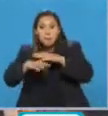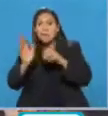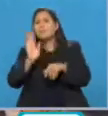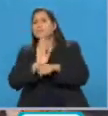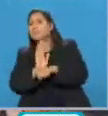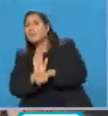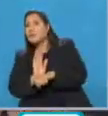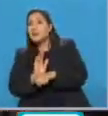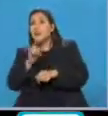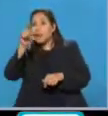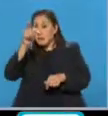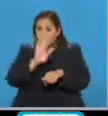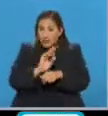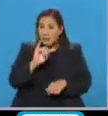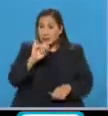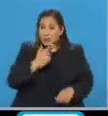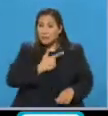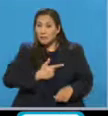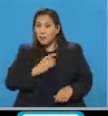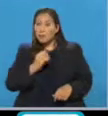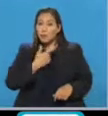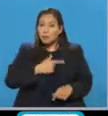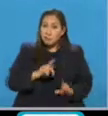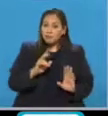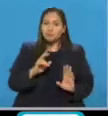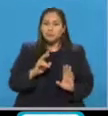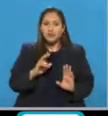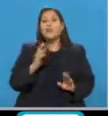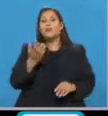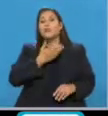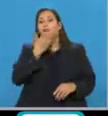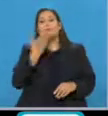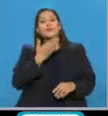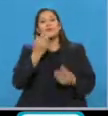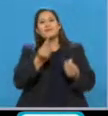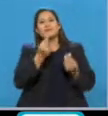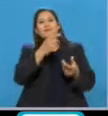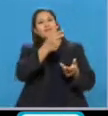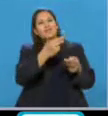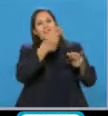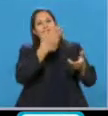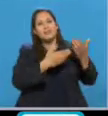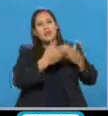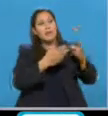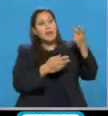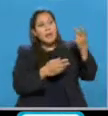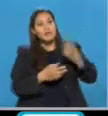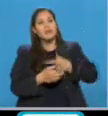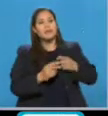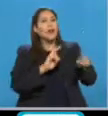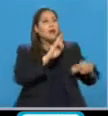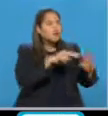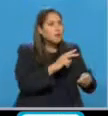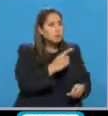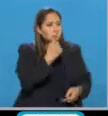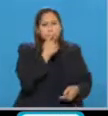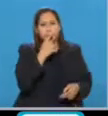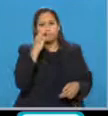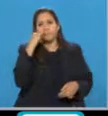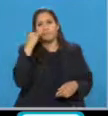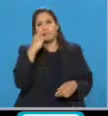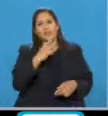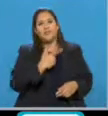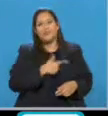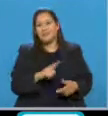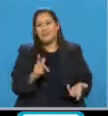de me gustará o no me Ah, gustará. bueno, sí, Nos sí, es están cierto. acostumbrando Claro. mucho a decir, esta te va a gustar, y uno va Con muchas expectativas.